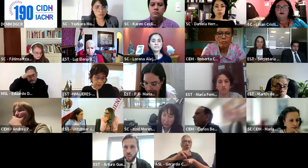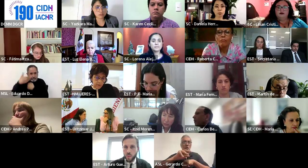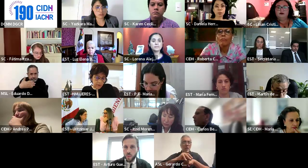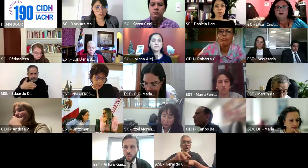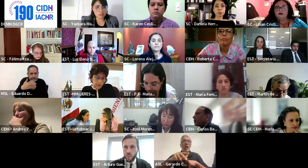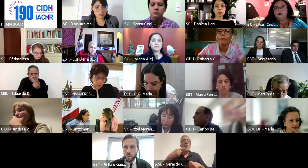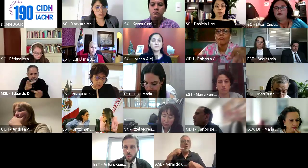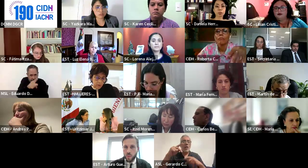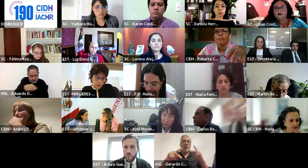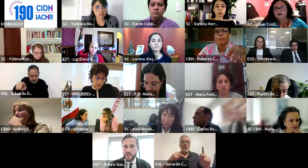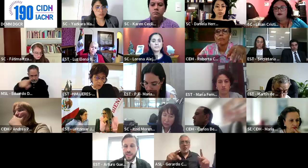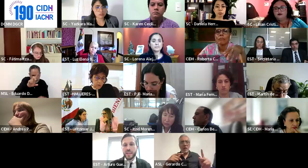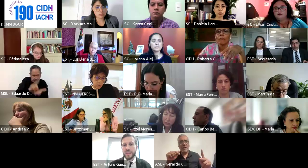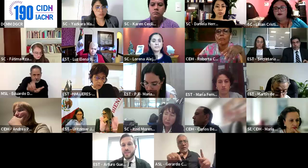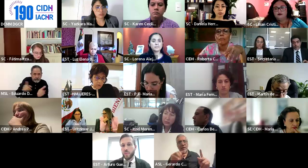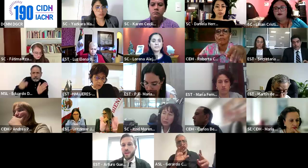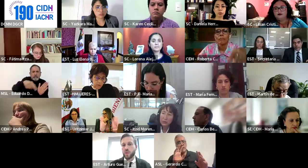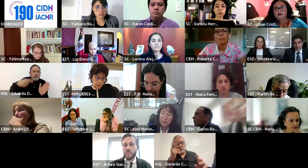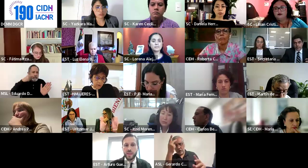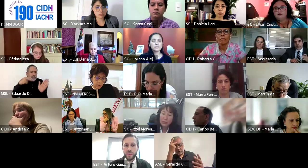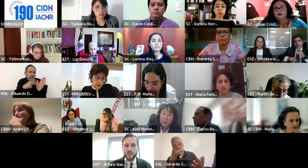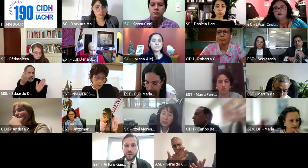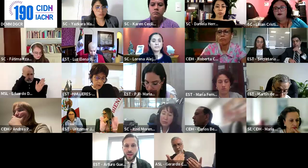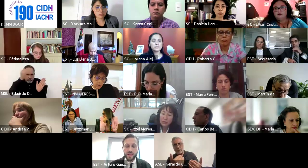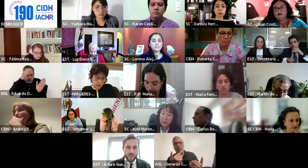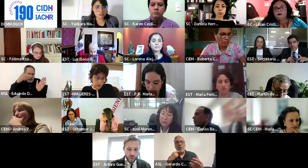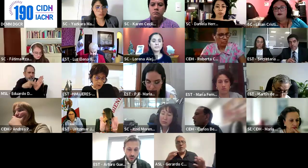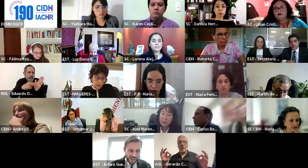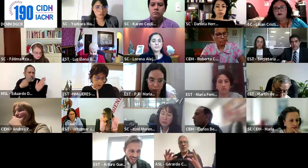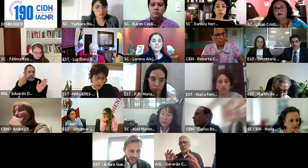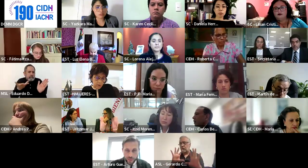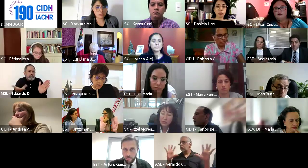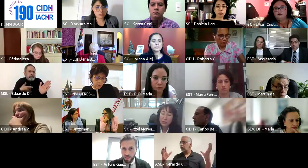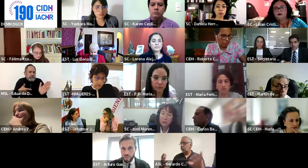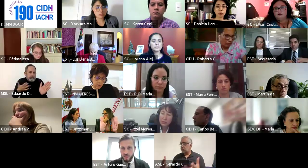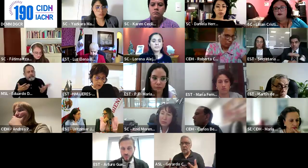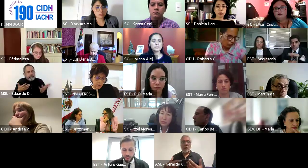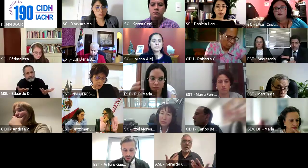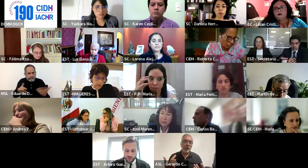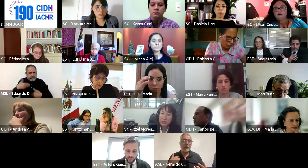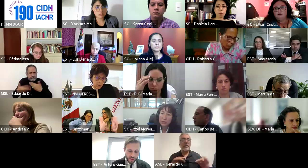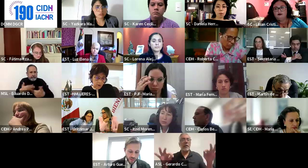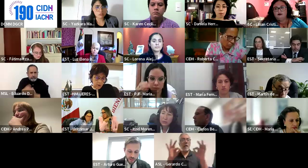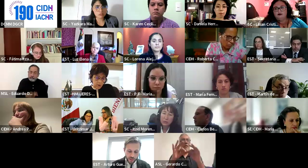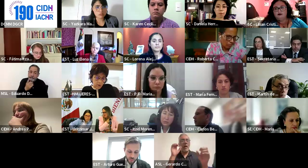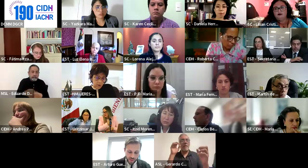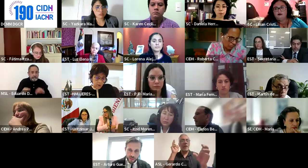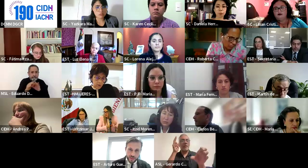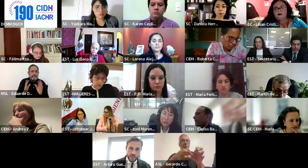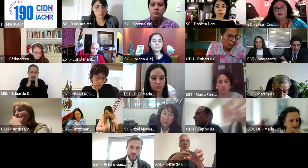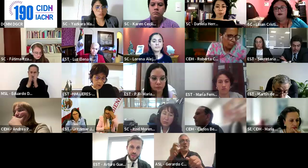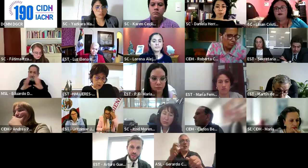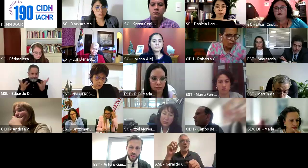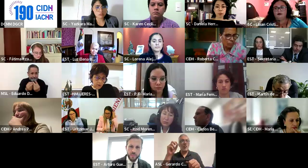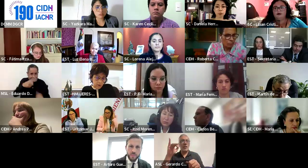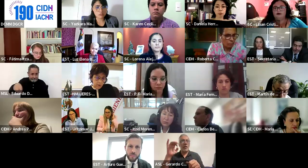con personas destinatarias de estas políticas y que se pueda retroalimentar. En ese sentido, será clave la participación de sociedad civil